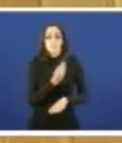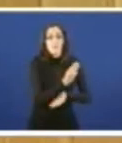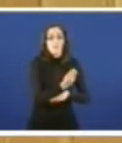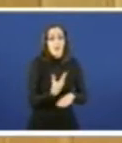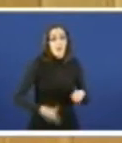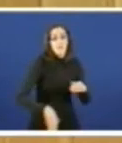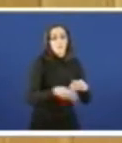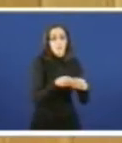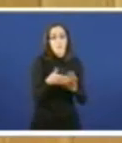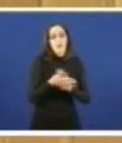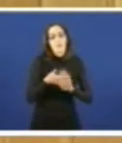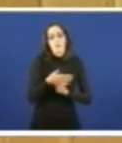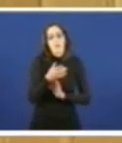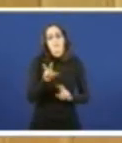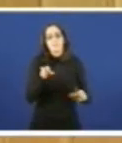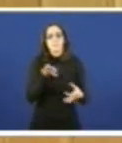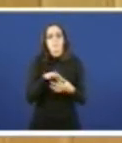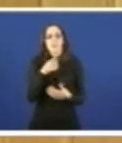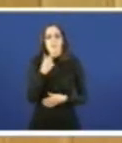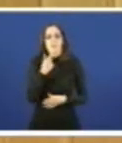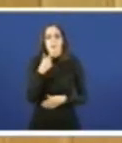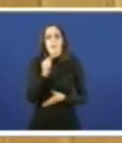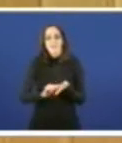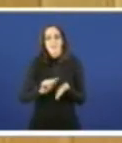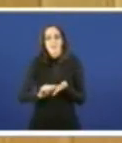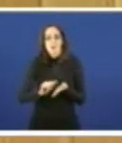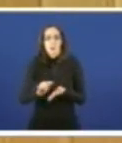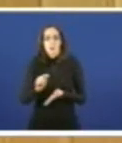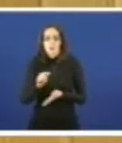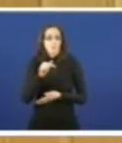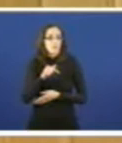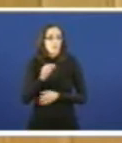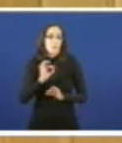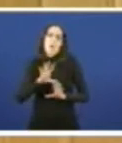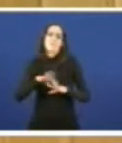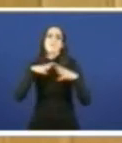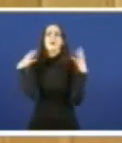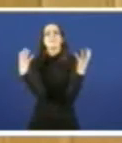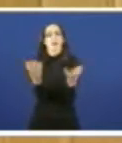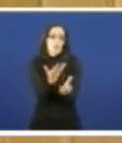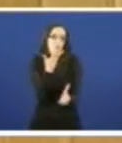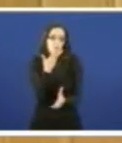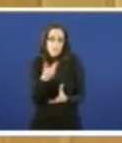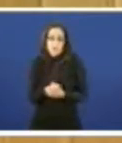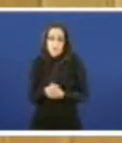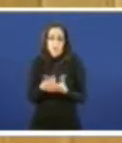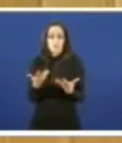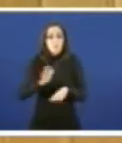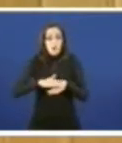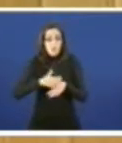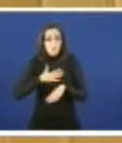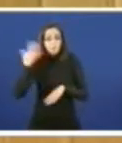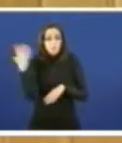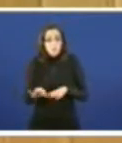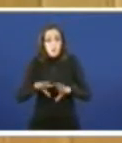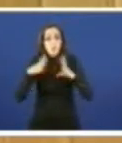emenda fálanos de que a nosa escritora máis universal. Para ser universal, nos coidamos que